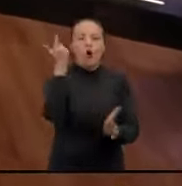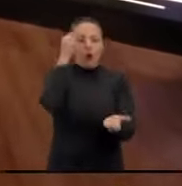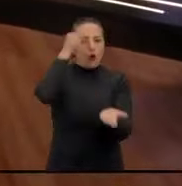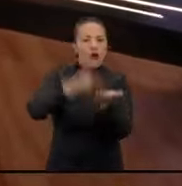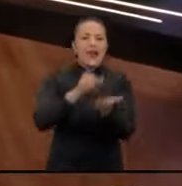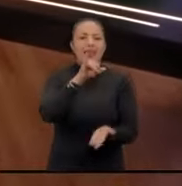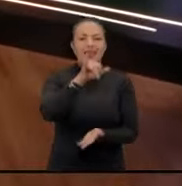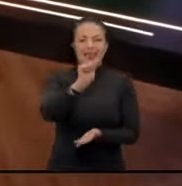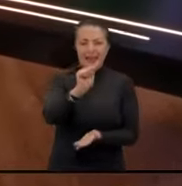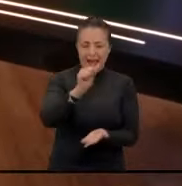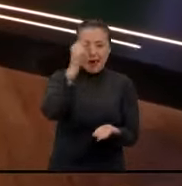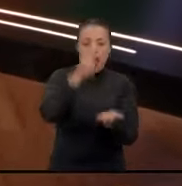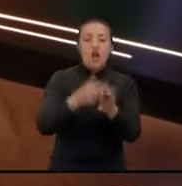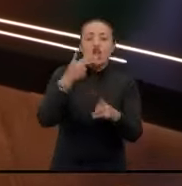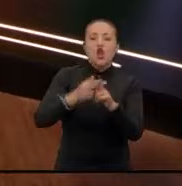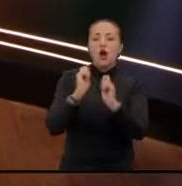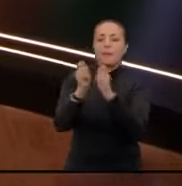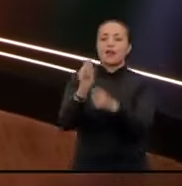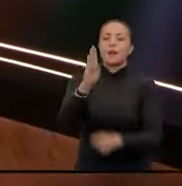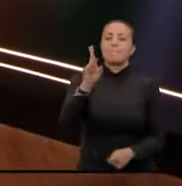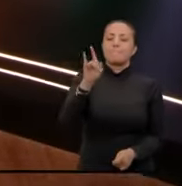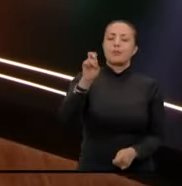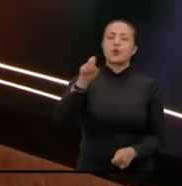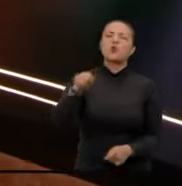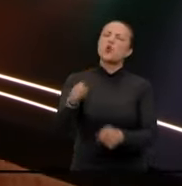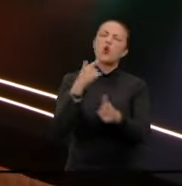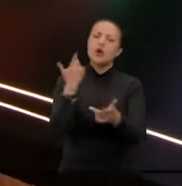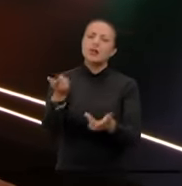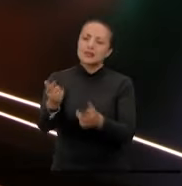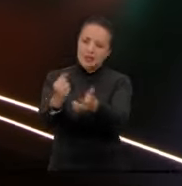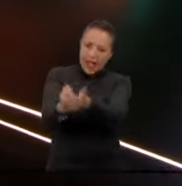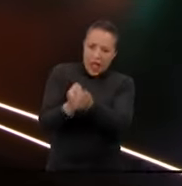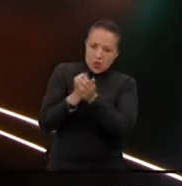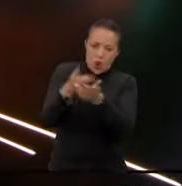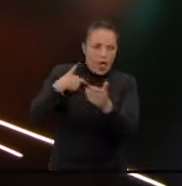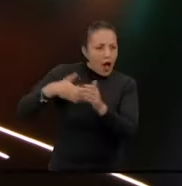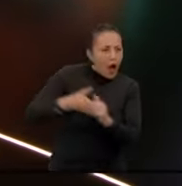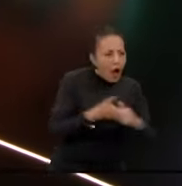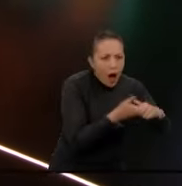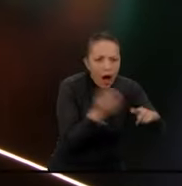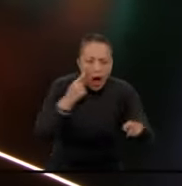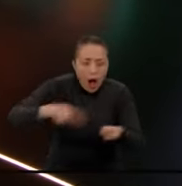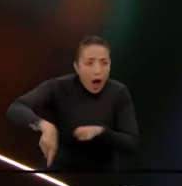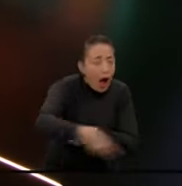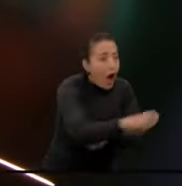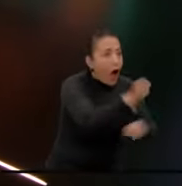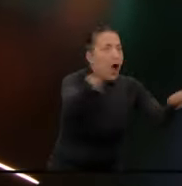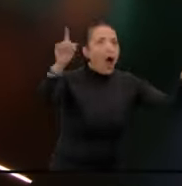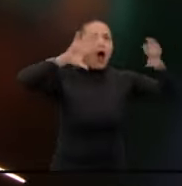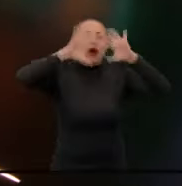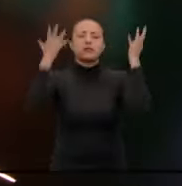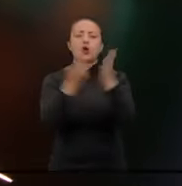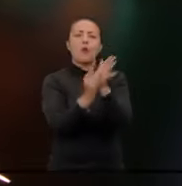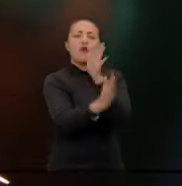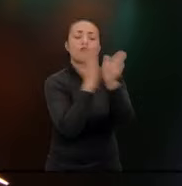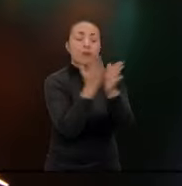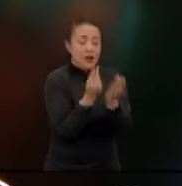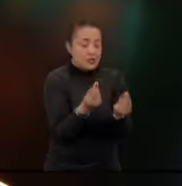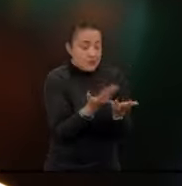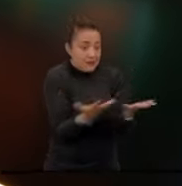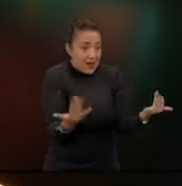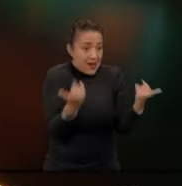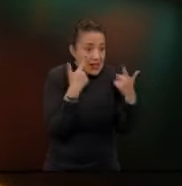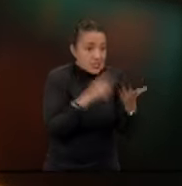nombre es Bruno y su misión es llevarnos a los lugares más asombrosos del planeta a través de historias frescas, cargadas de